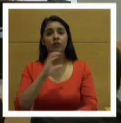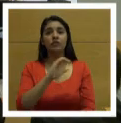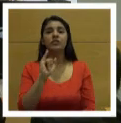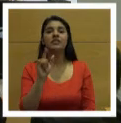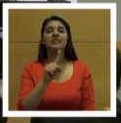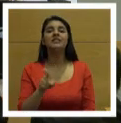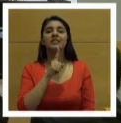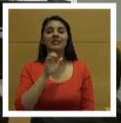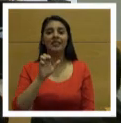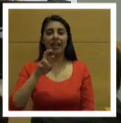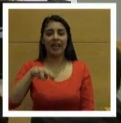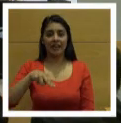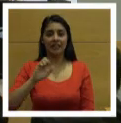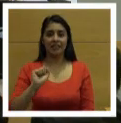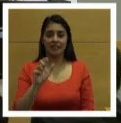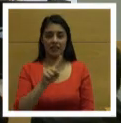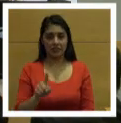Perdón.